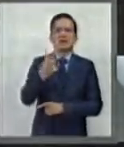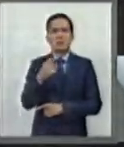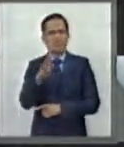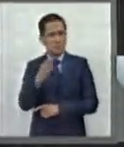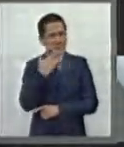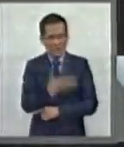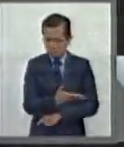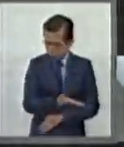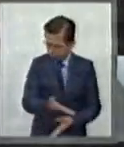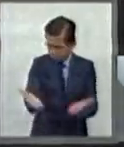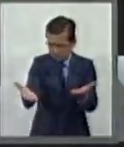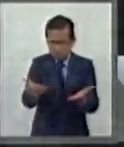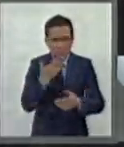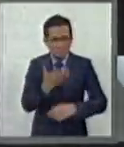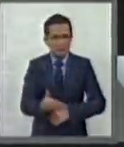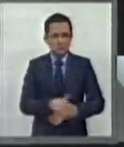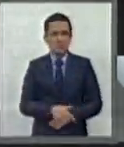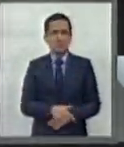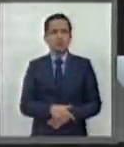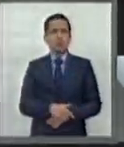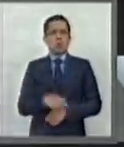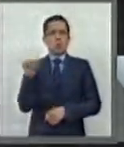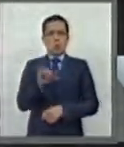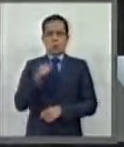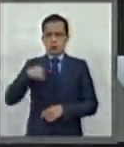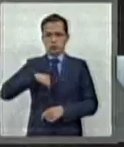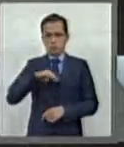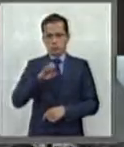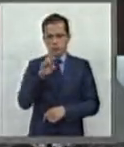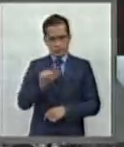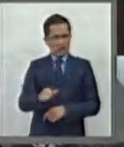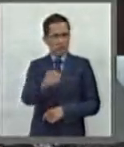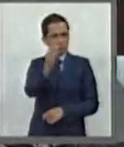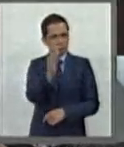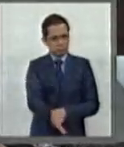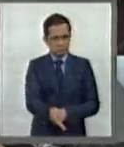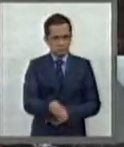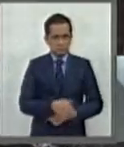quieran. Hoy Morena va.